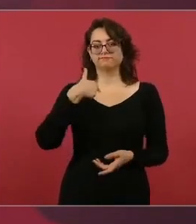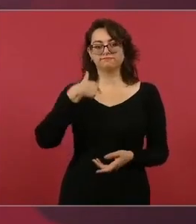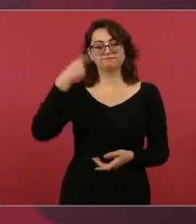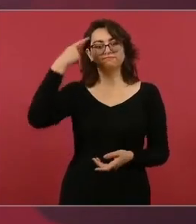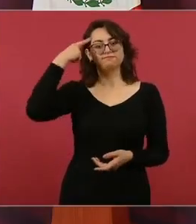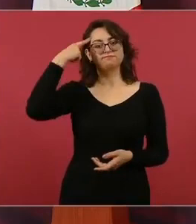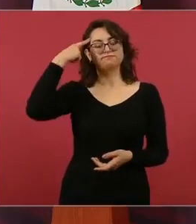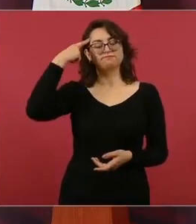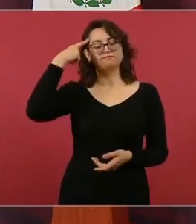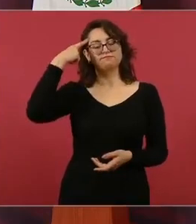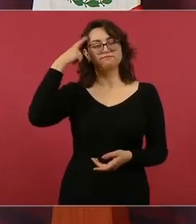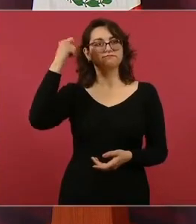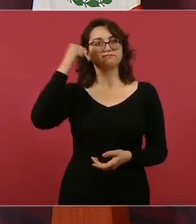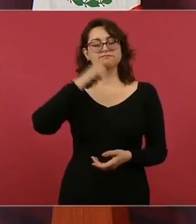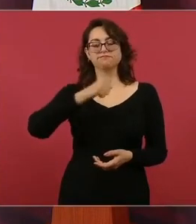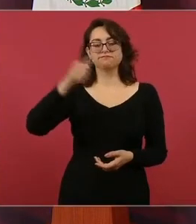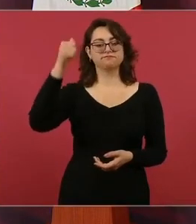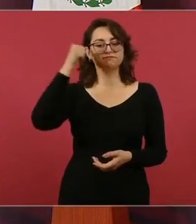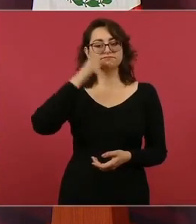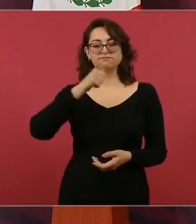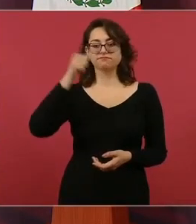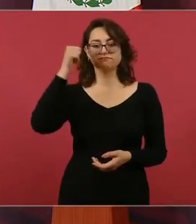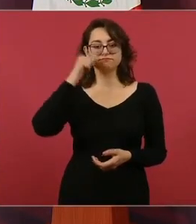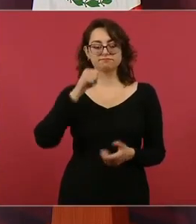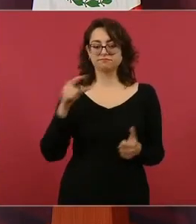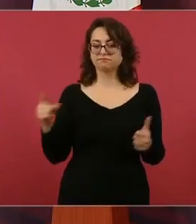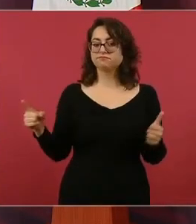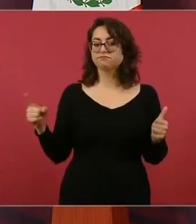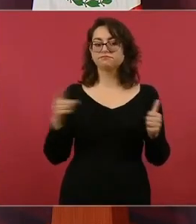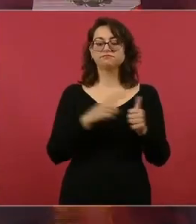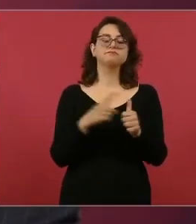frase, la máxima